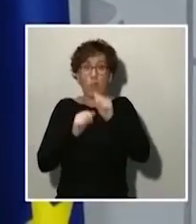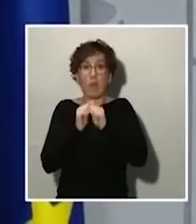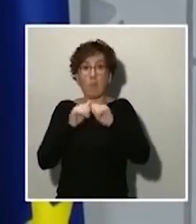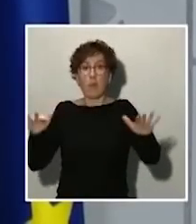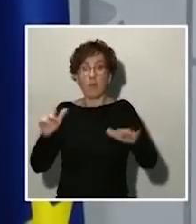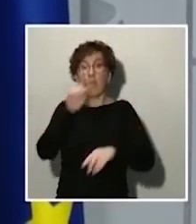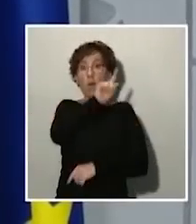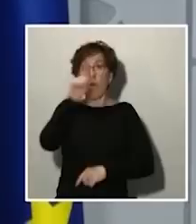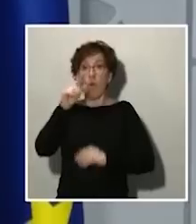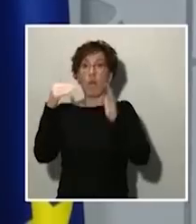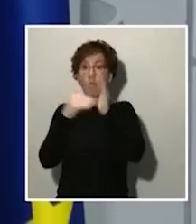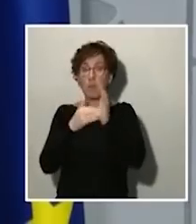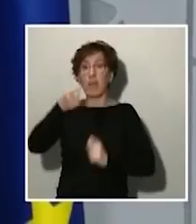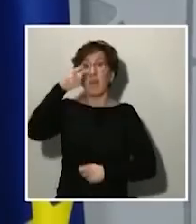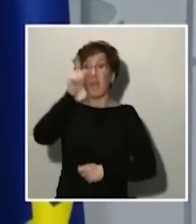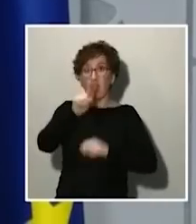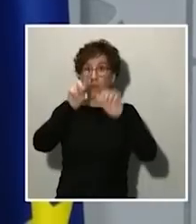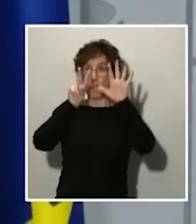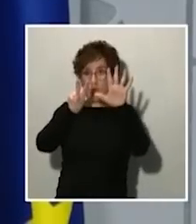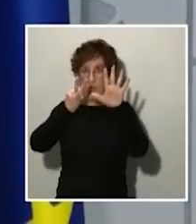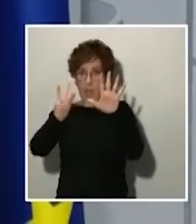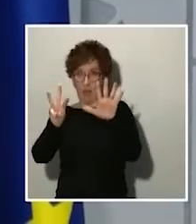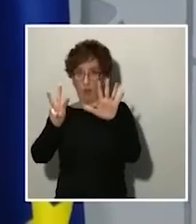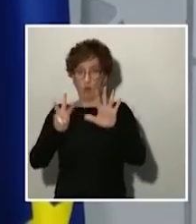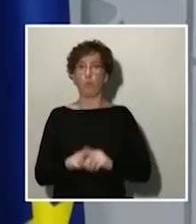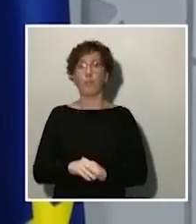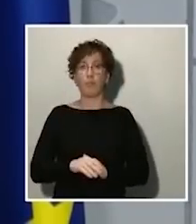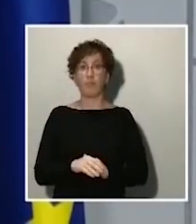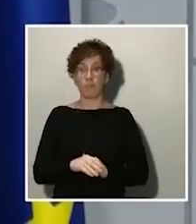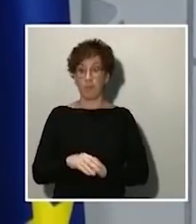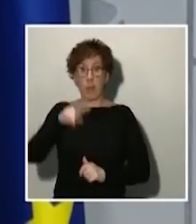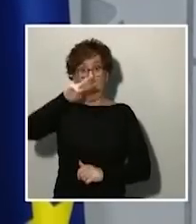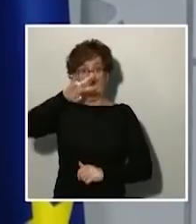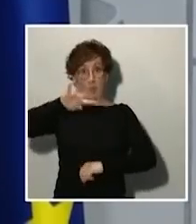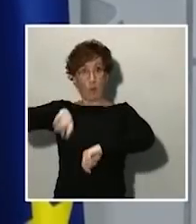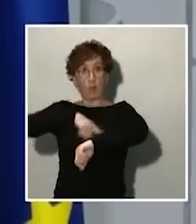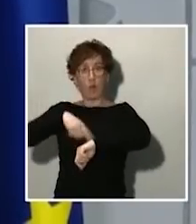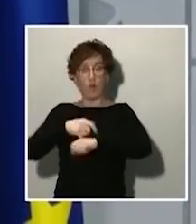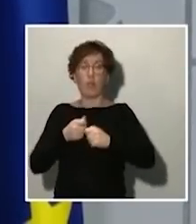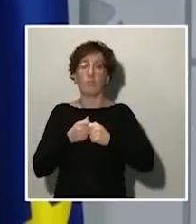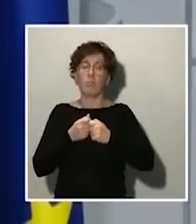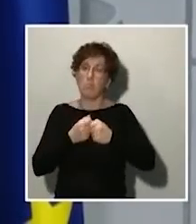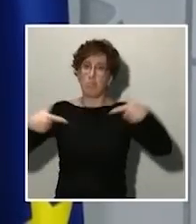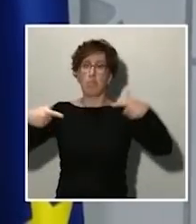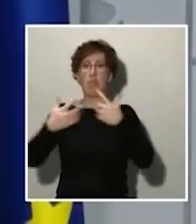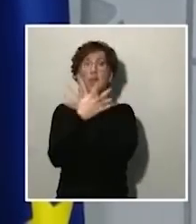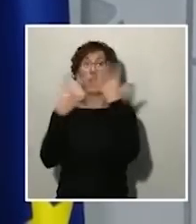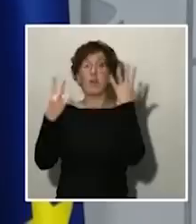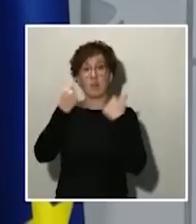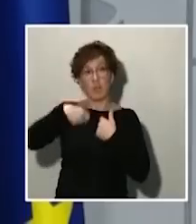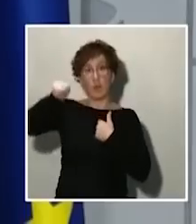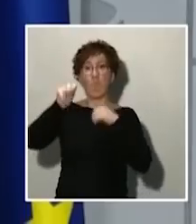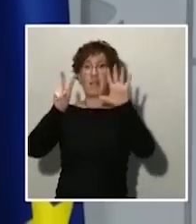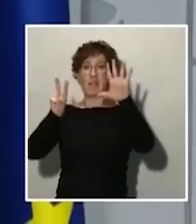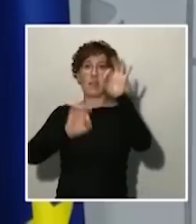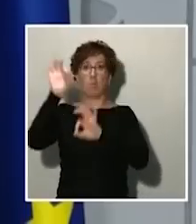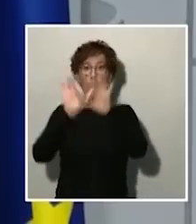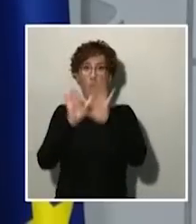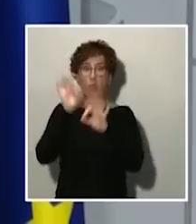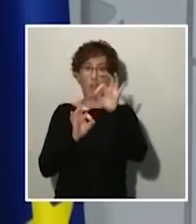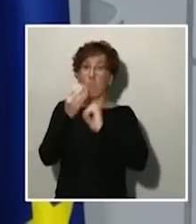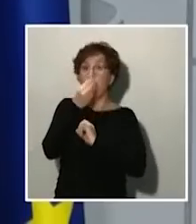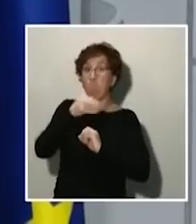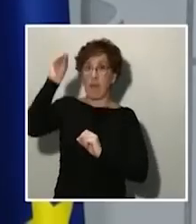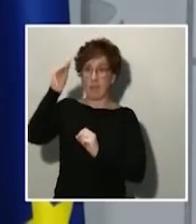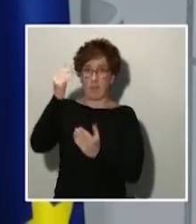lo que pretenden de alguna forma es que ese vínculo de la información con nuestro público pues